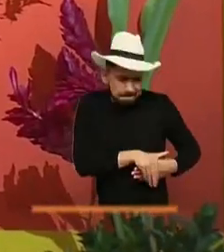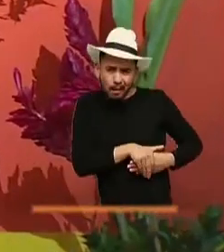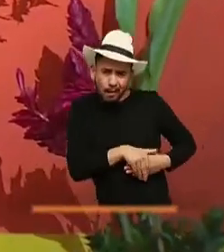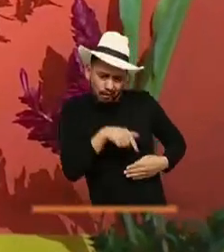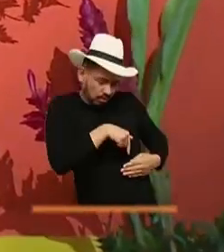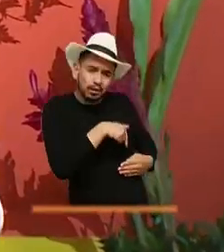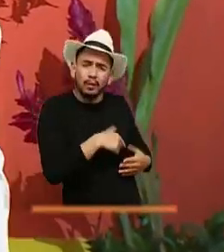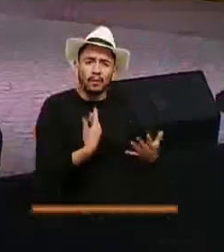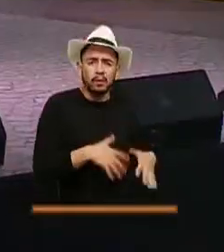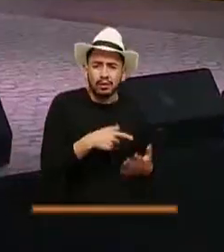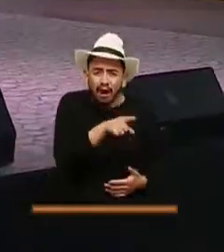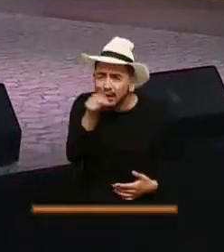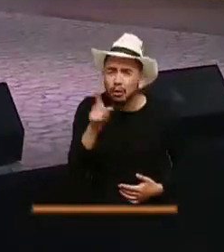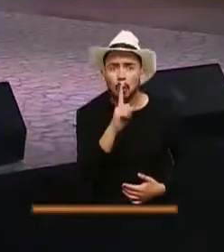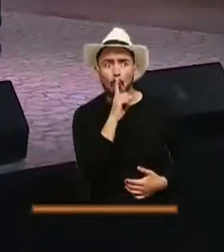una secreta.